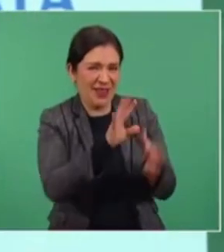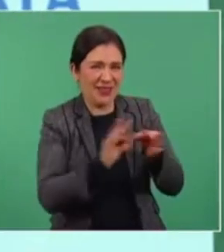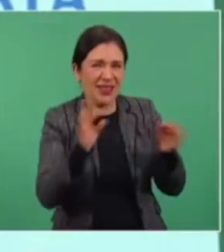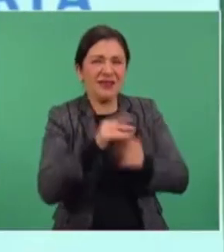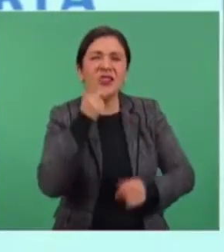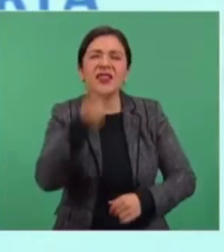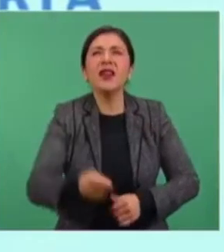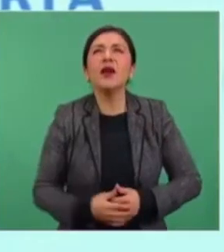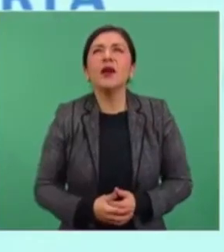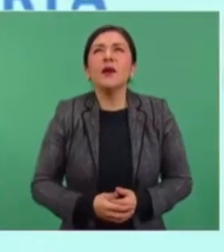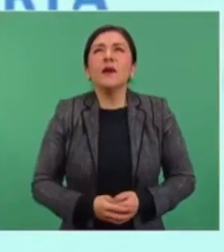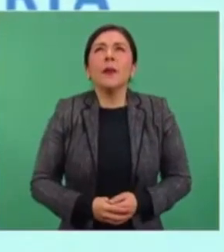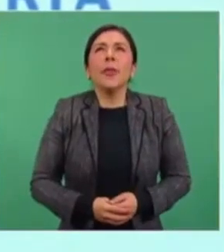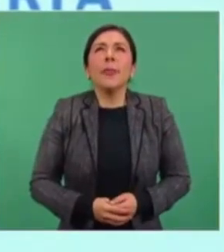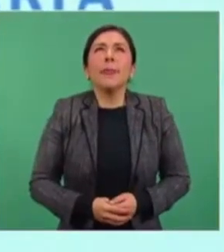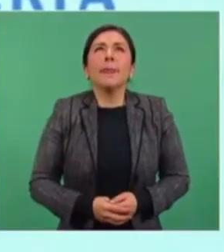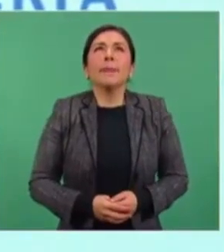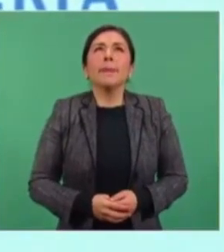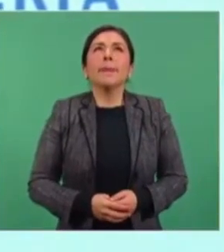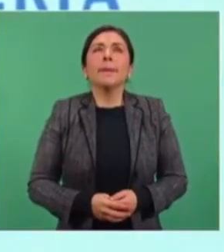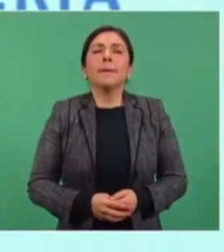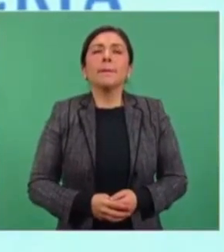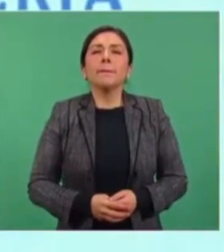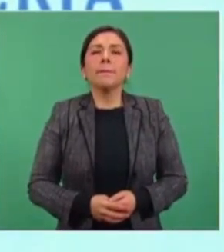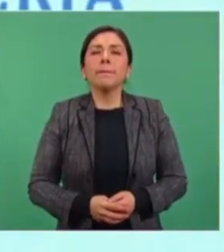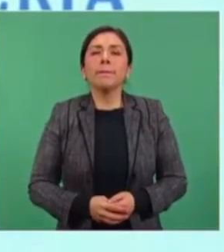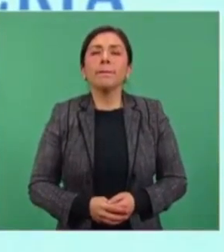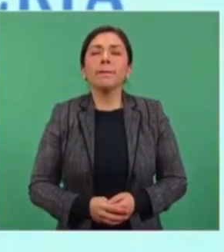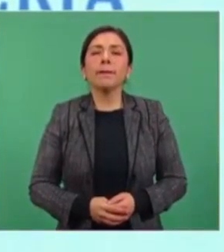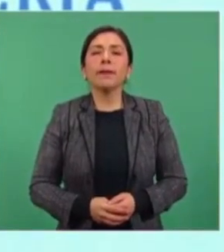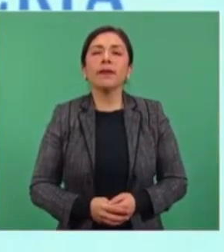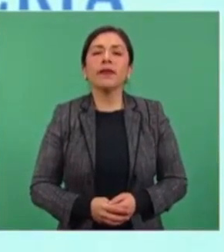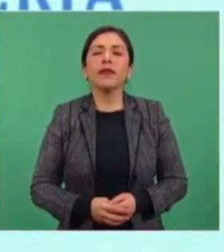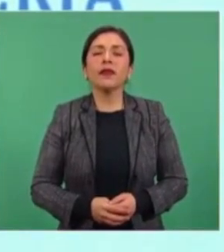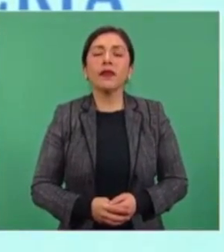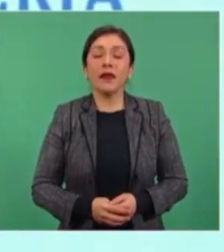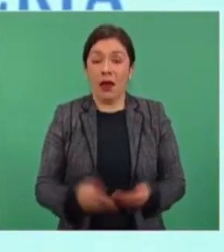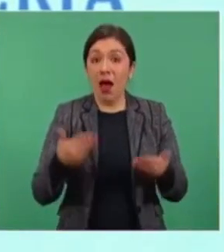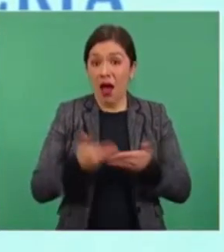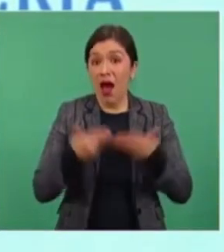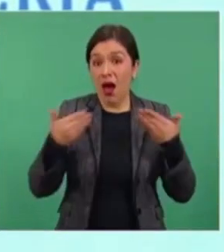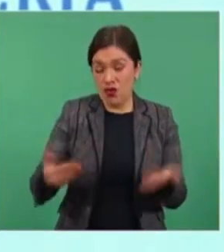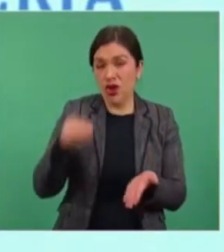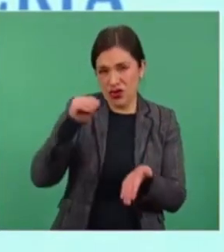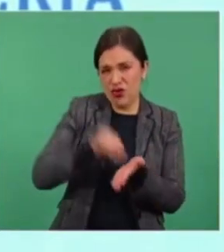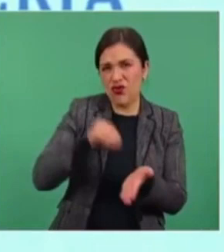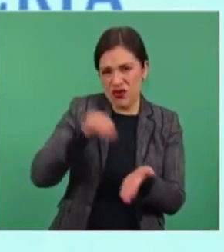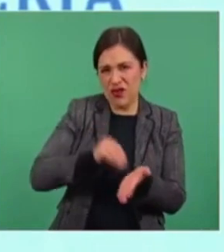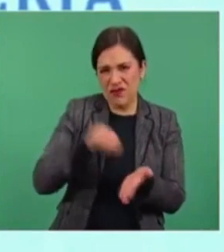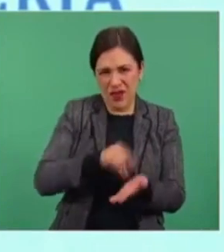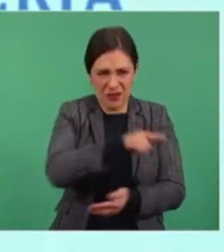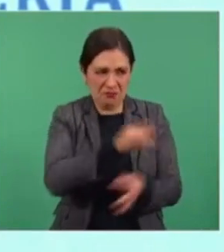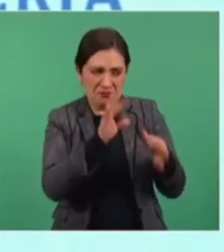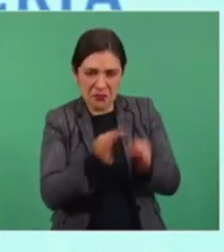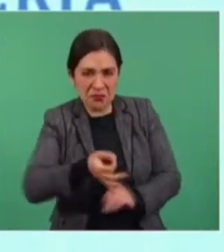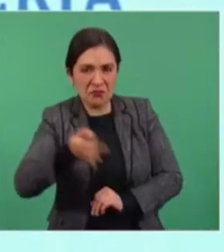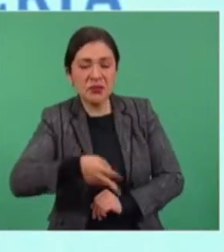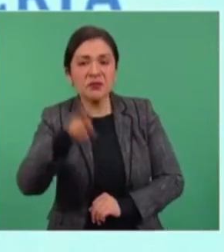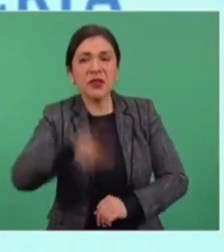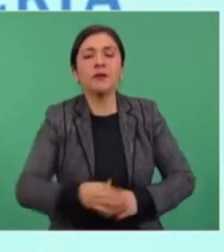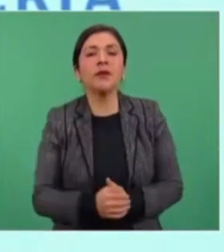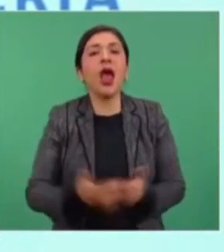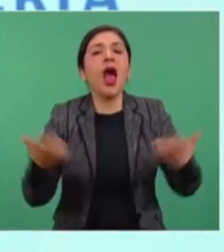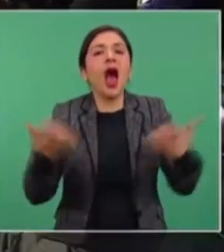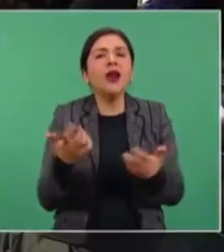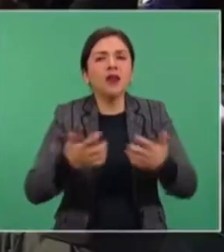lo que se hizo de inyectar y que hasta la fecha, como lo mencionó, se está haciendo